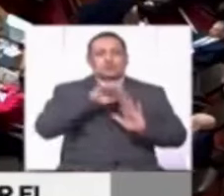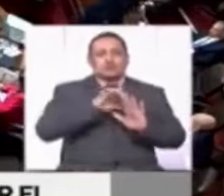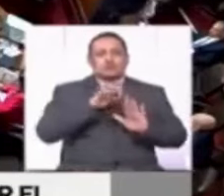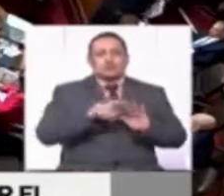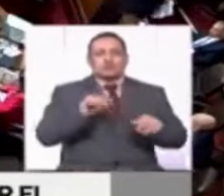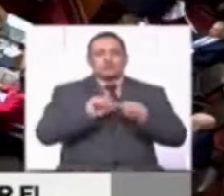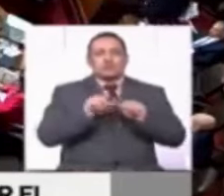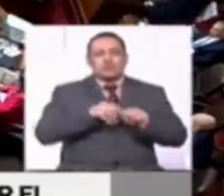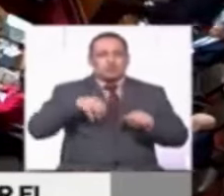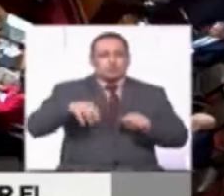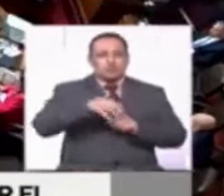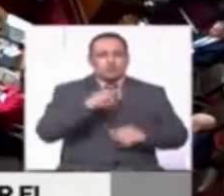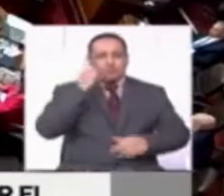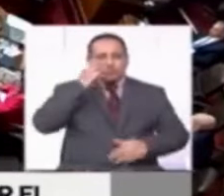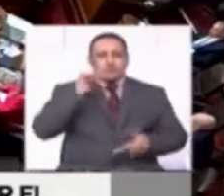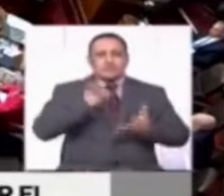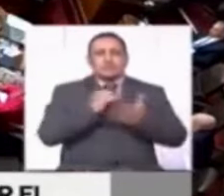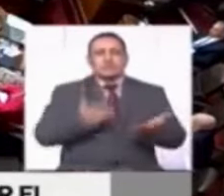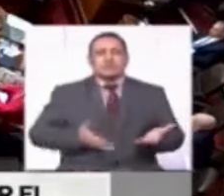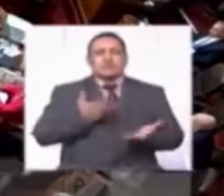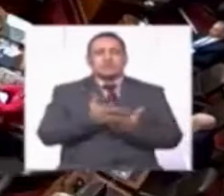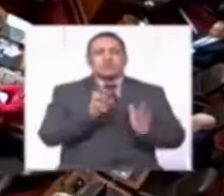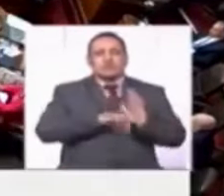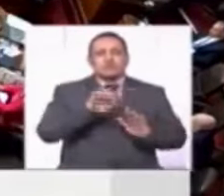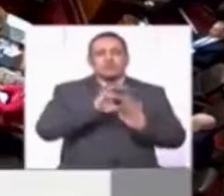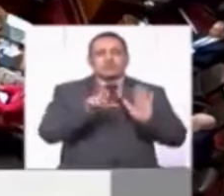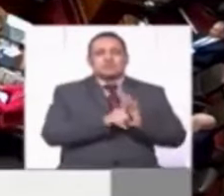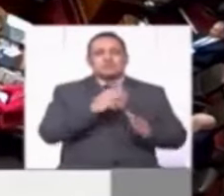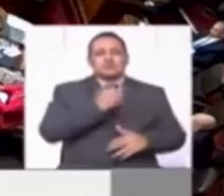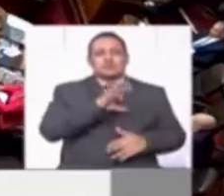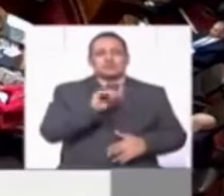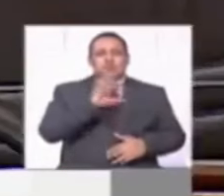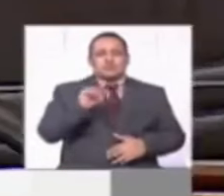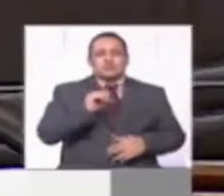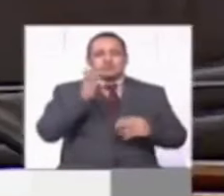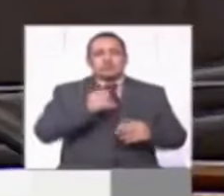predictamen multipartidario que contiene mi proyecto de ley